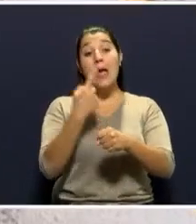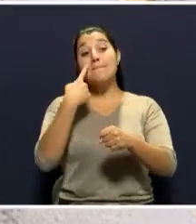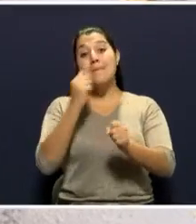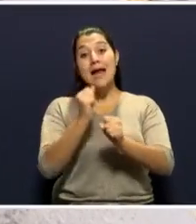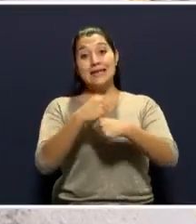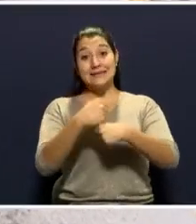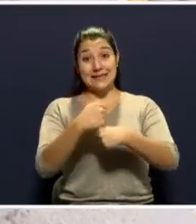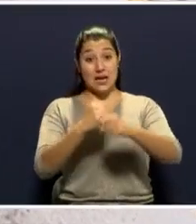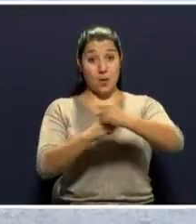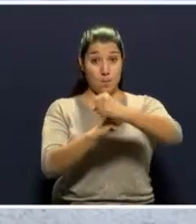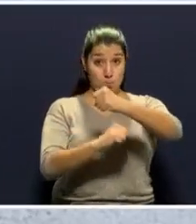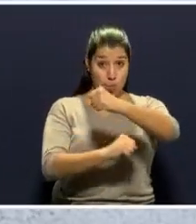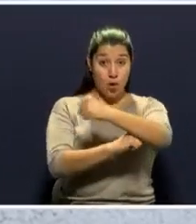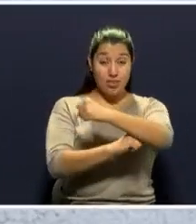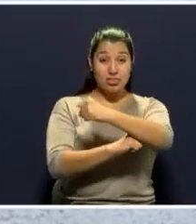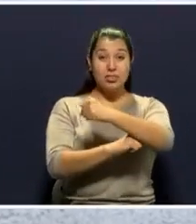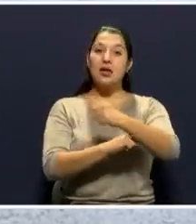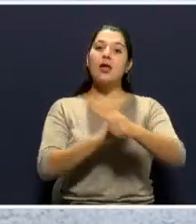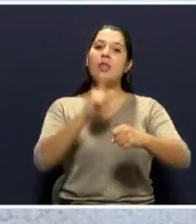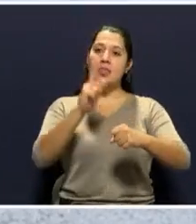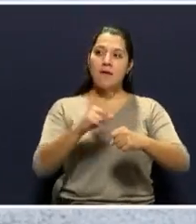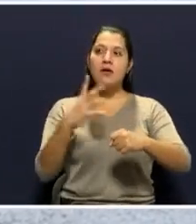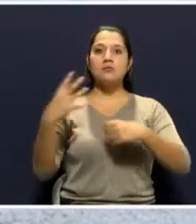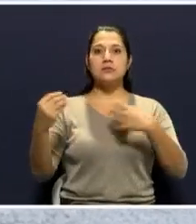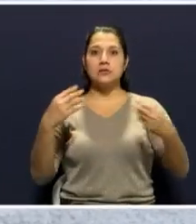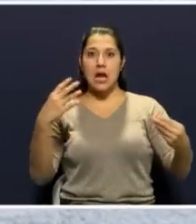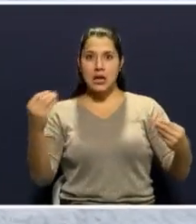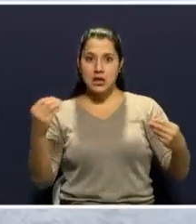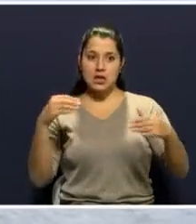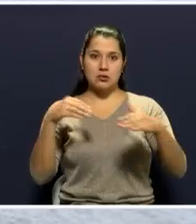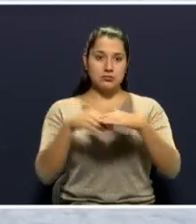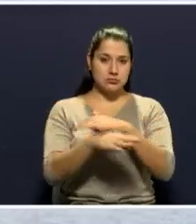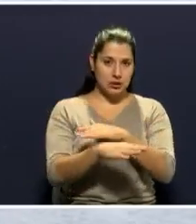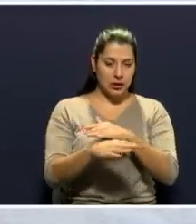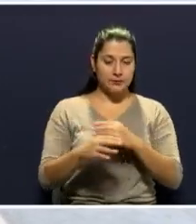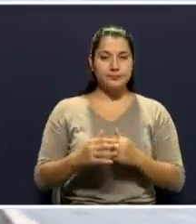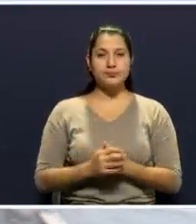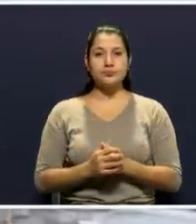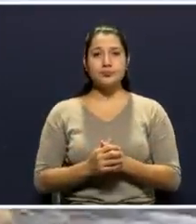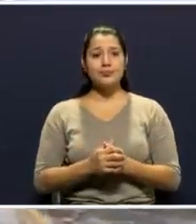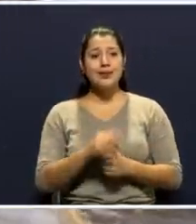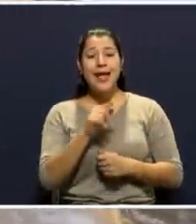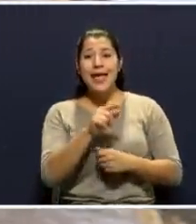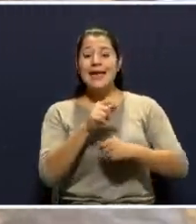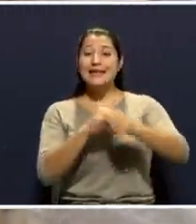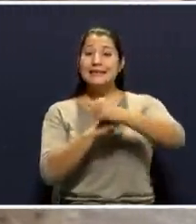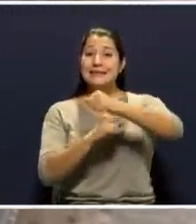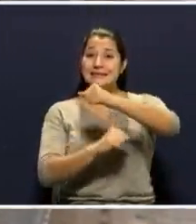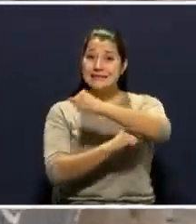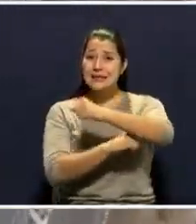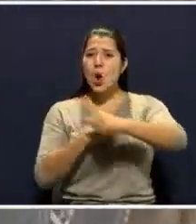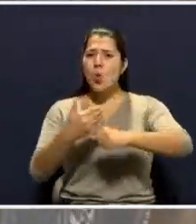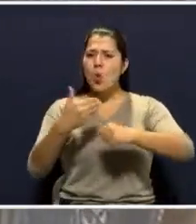entre Tibás y Santo Domingo de Heredia. Infraestructura que sería inaugurada el próximo mes